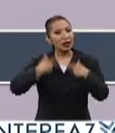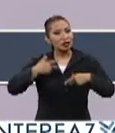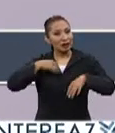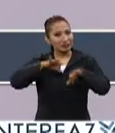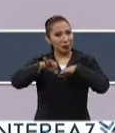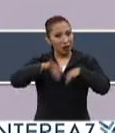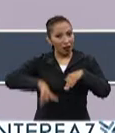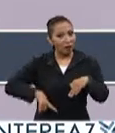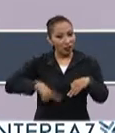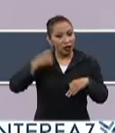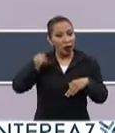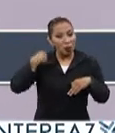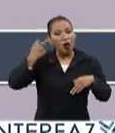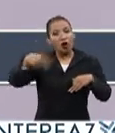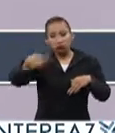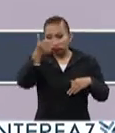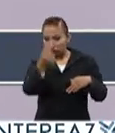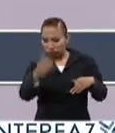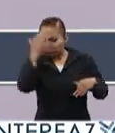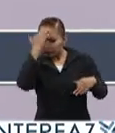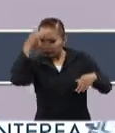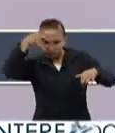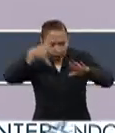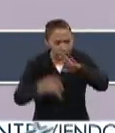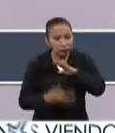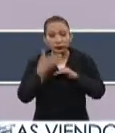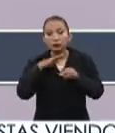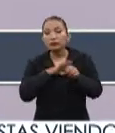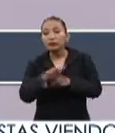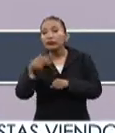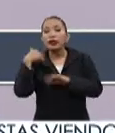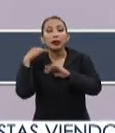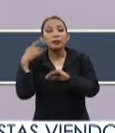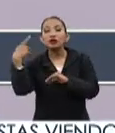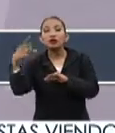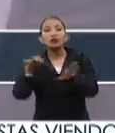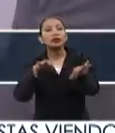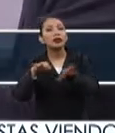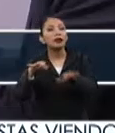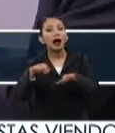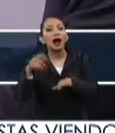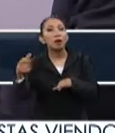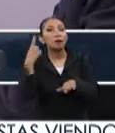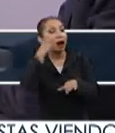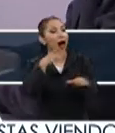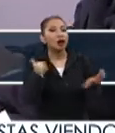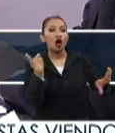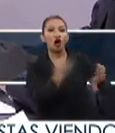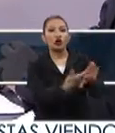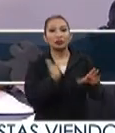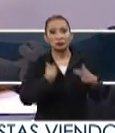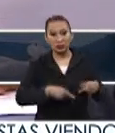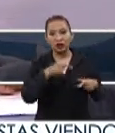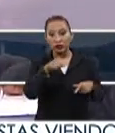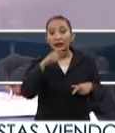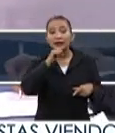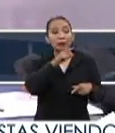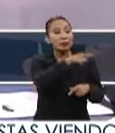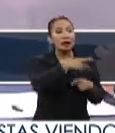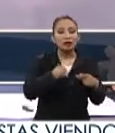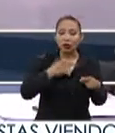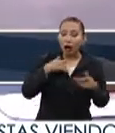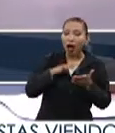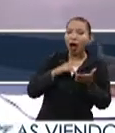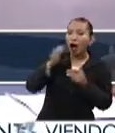servidores públicos capacitados que conozcan cuáles son los límites en sus actuaciones y de una ciudadanía muchísimo